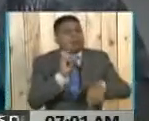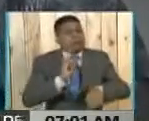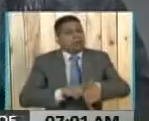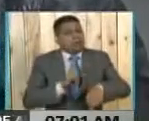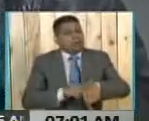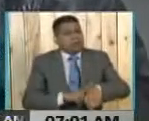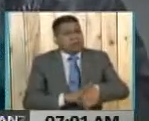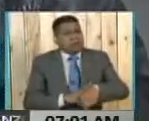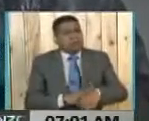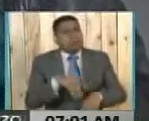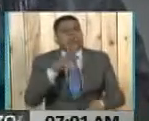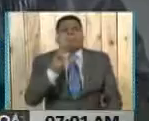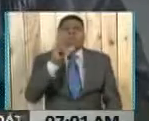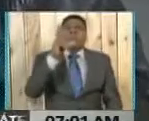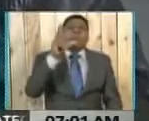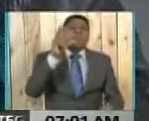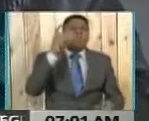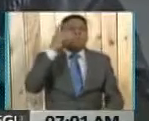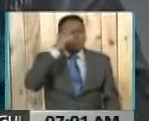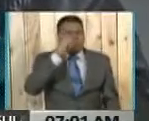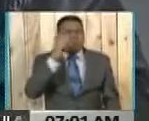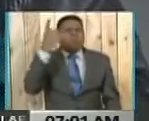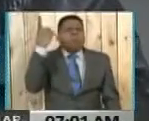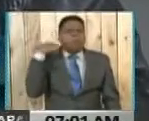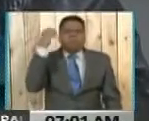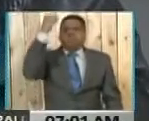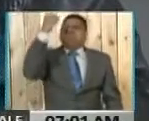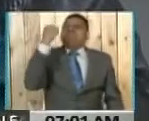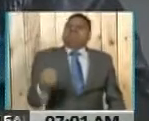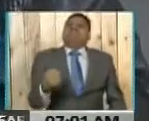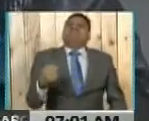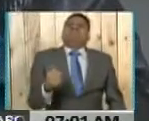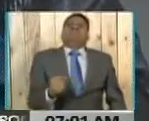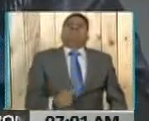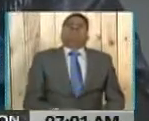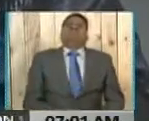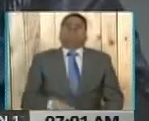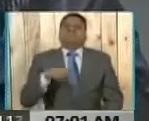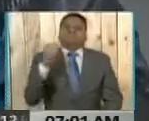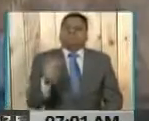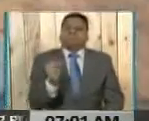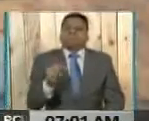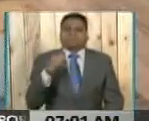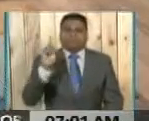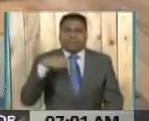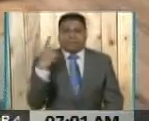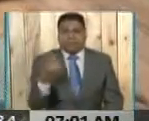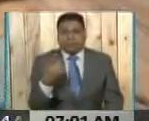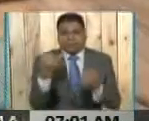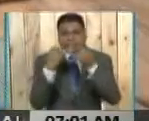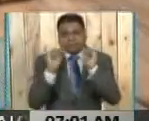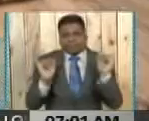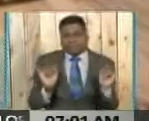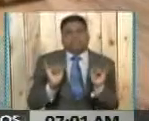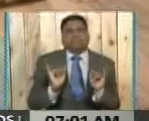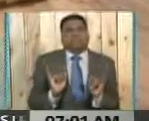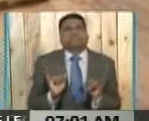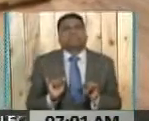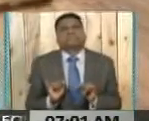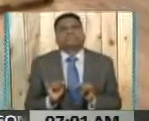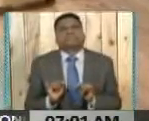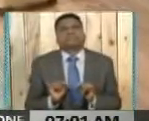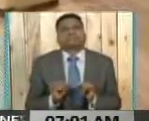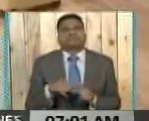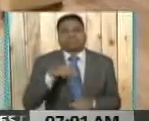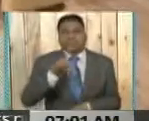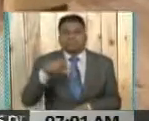la conquista y la colonia, y pasó después en la época de la independencia, digamos, después de la